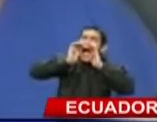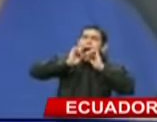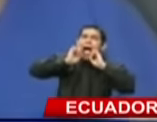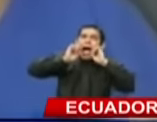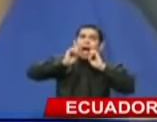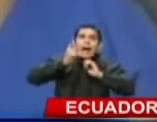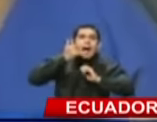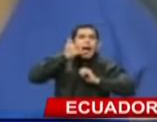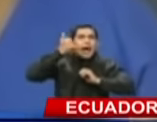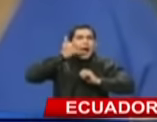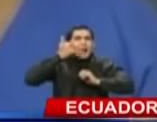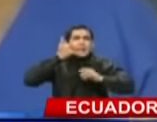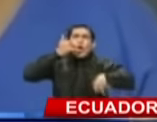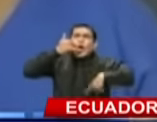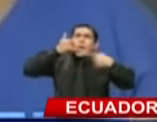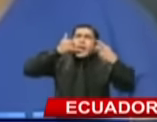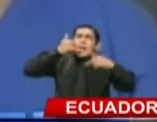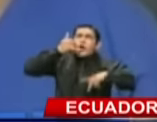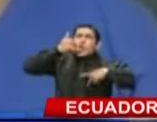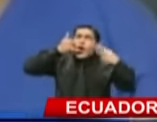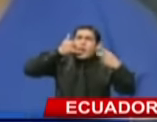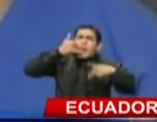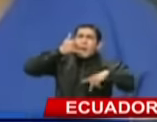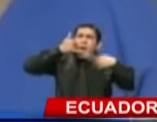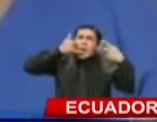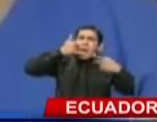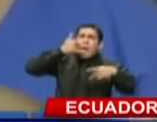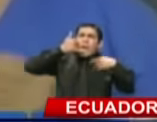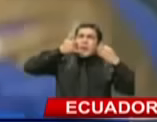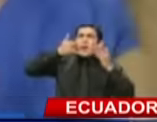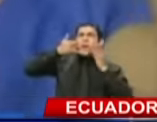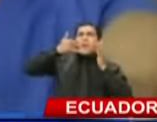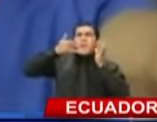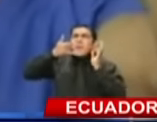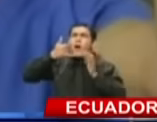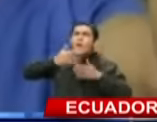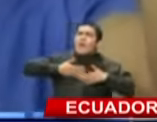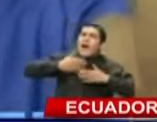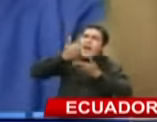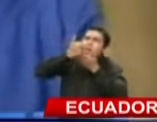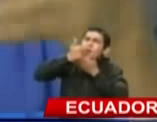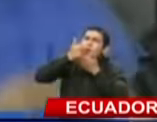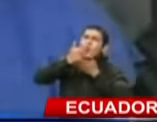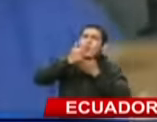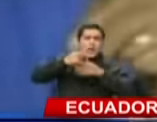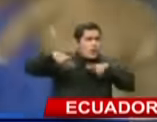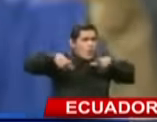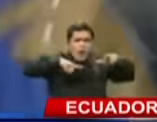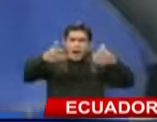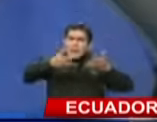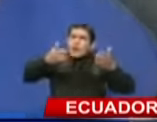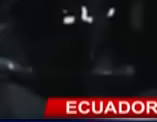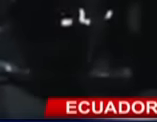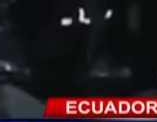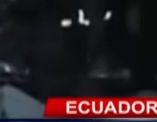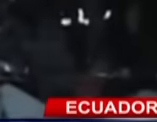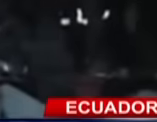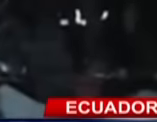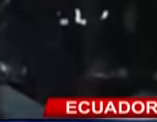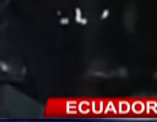Mi amor, estoy vivo. No creía, digo, estoy vivo, dile que me rescate, que estoy, les di las coordenadas más o menos de donde yo